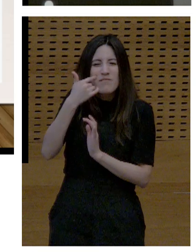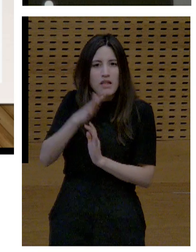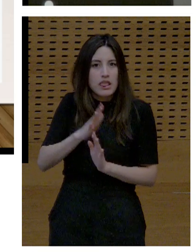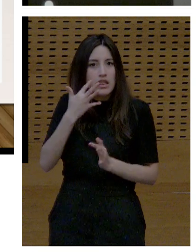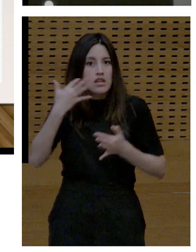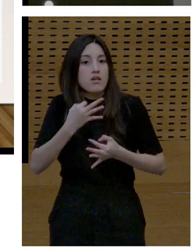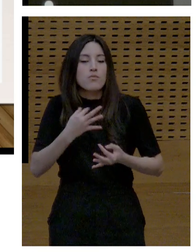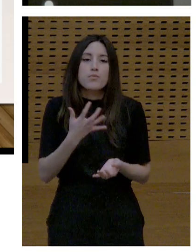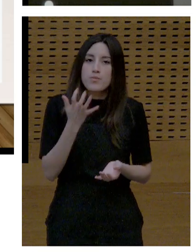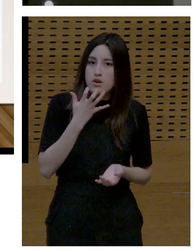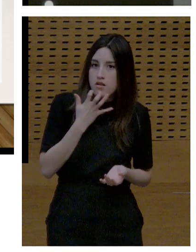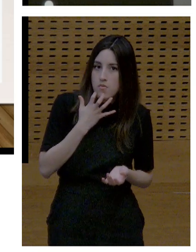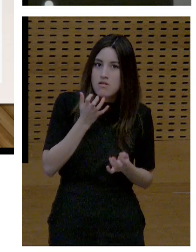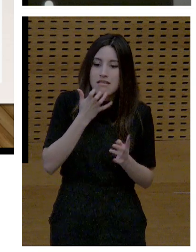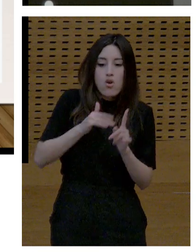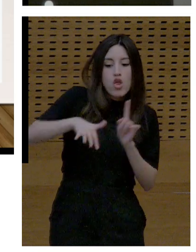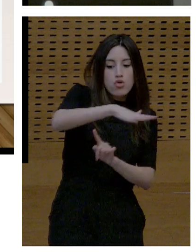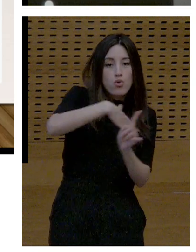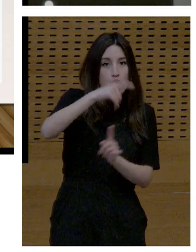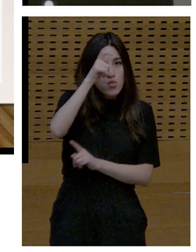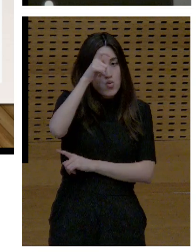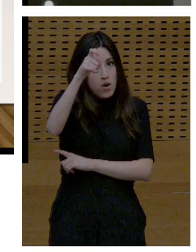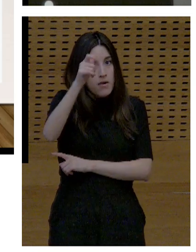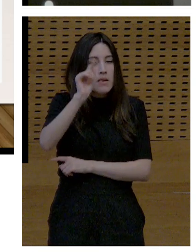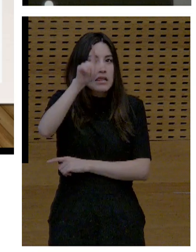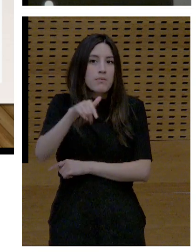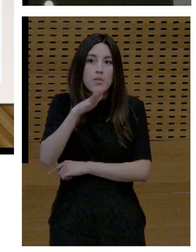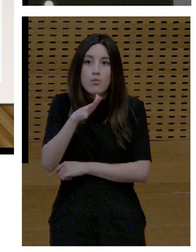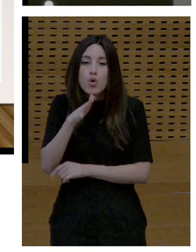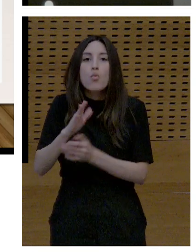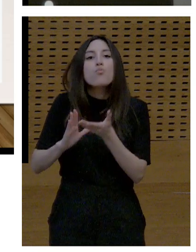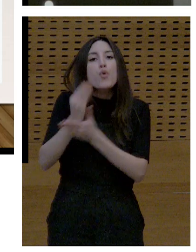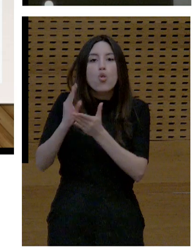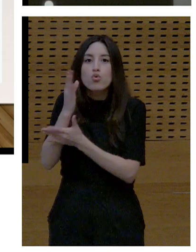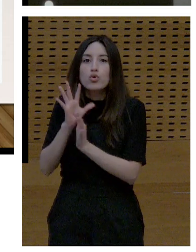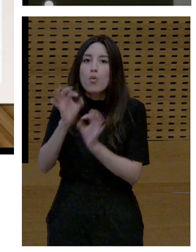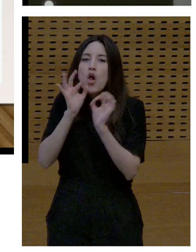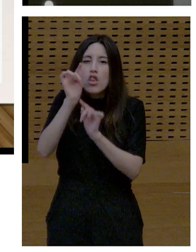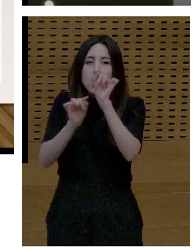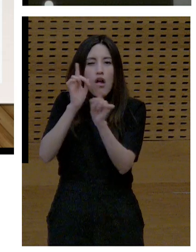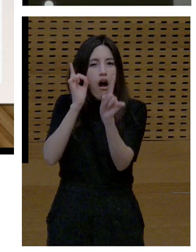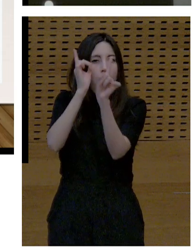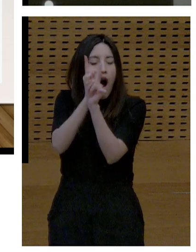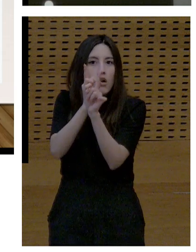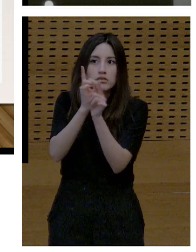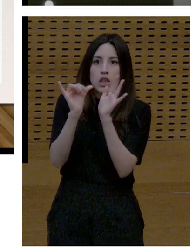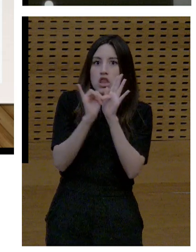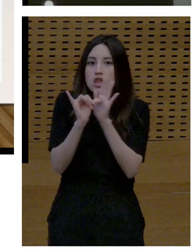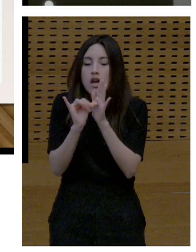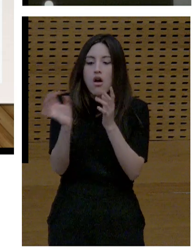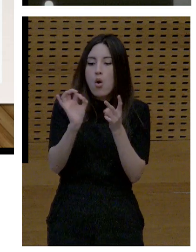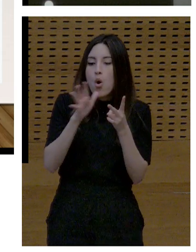El vivir en un entorno rural y el contacto con pesticidas, el contacto con